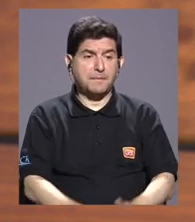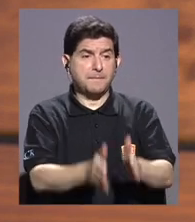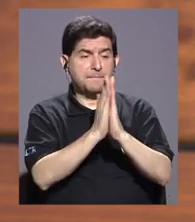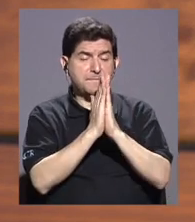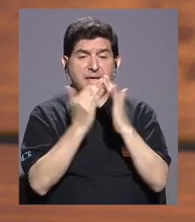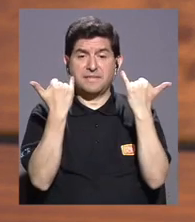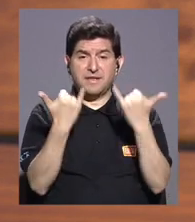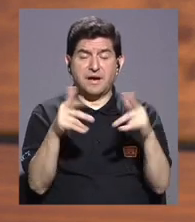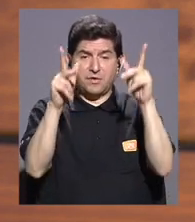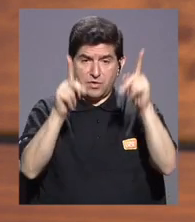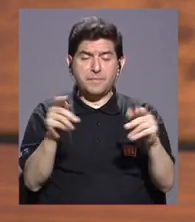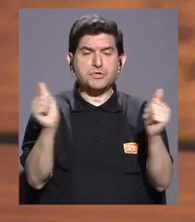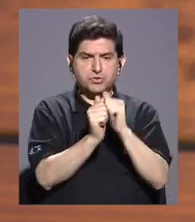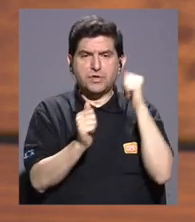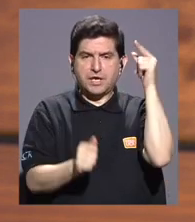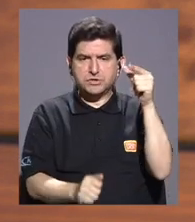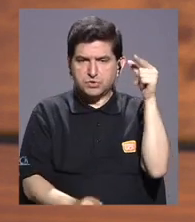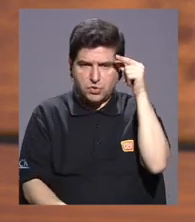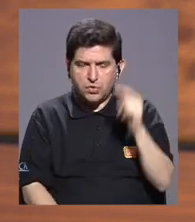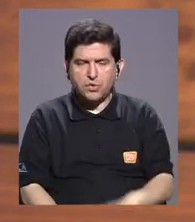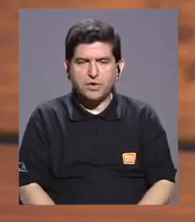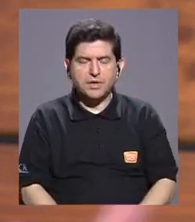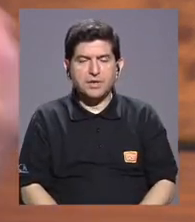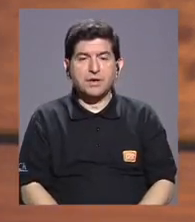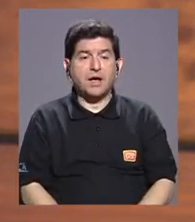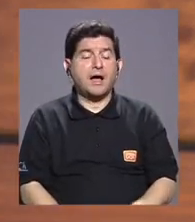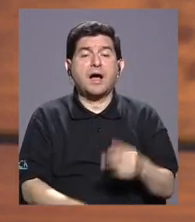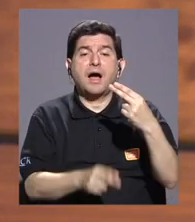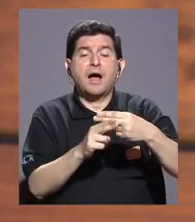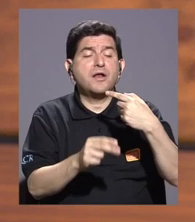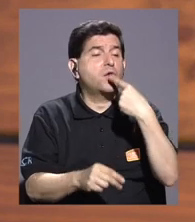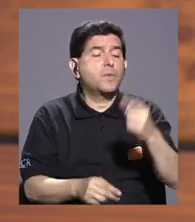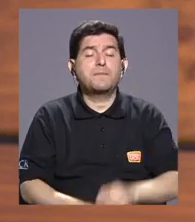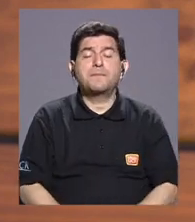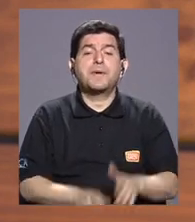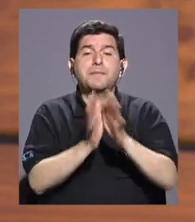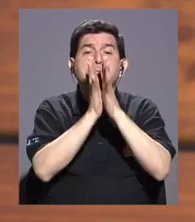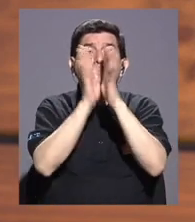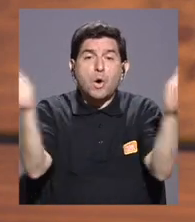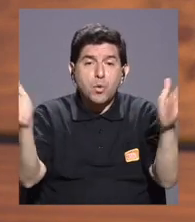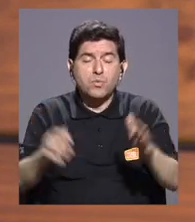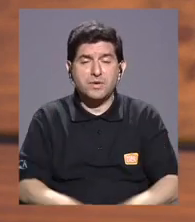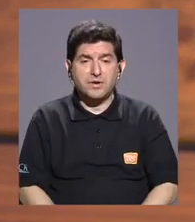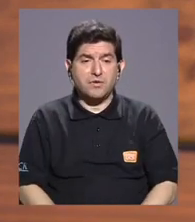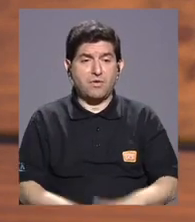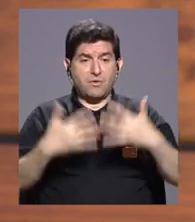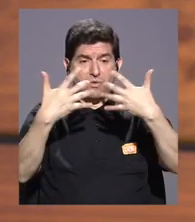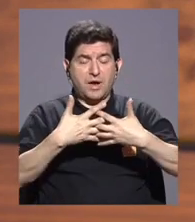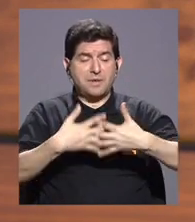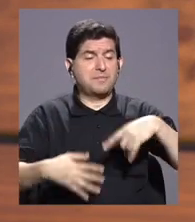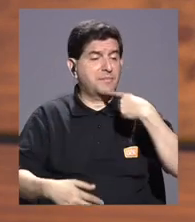estaban pidiendo estos ciudadanos, con toda la razón, es que hagan público esos nombres de estas empresas que declaran